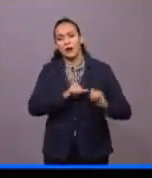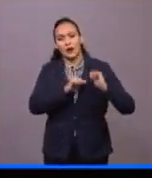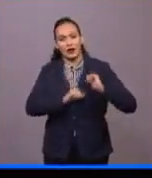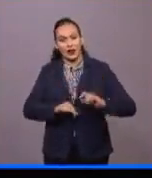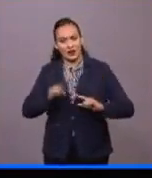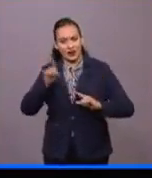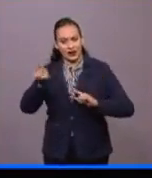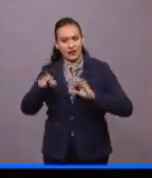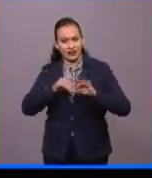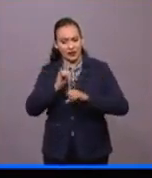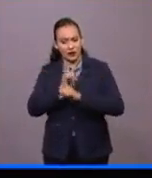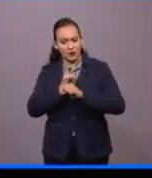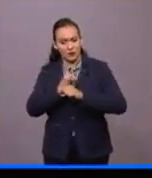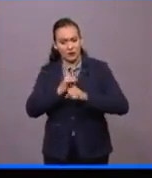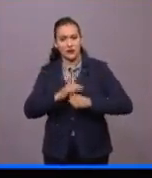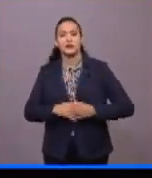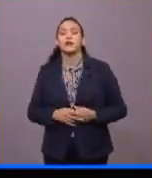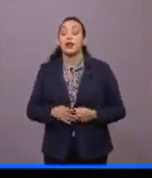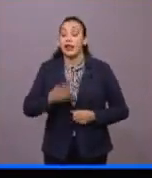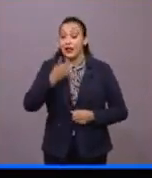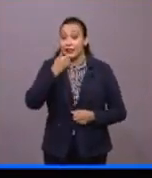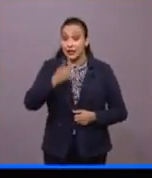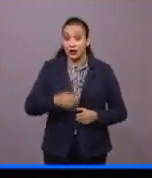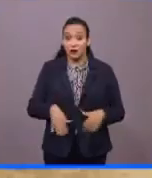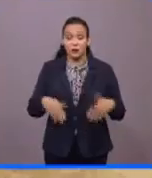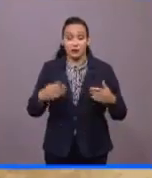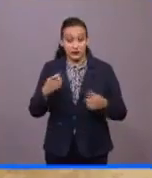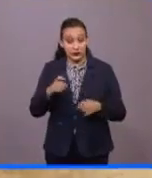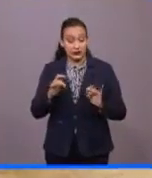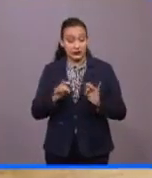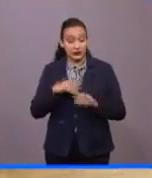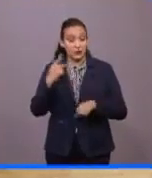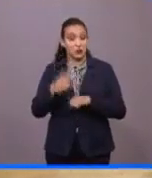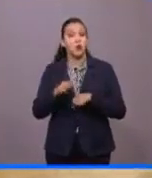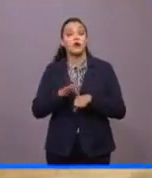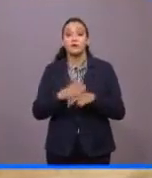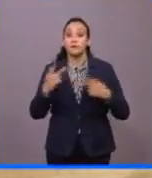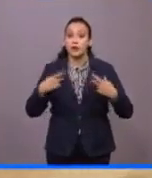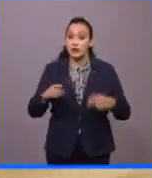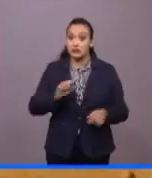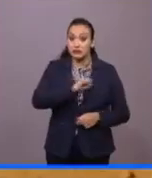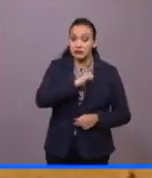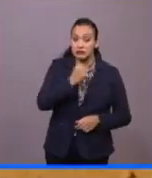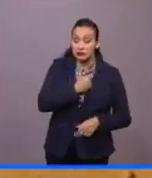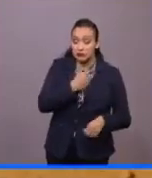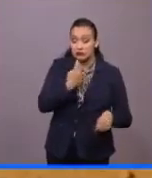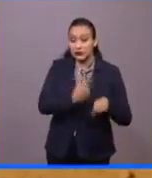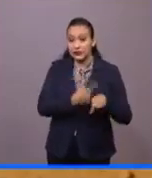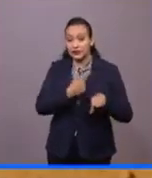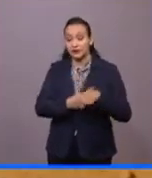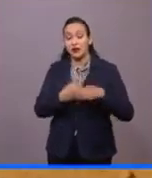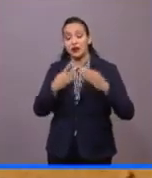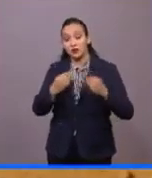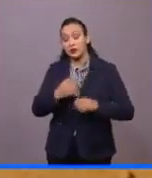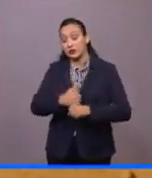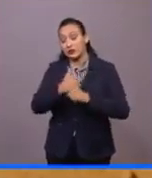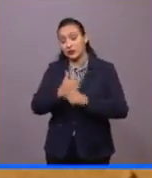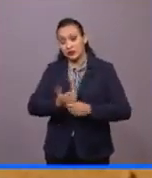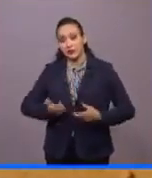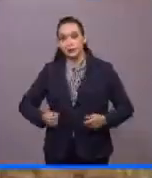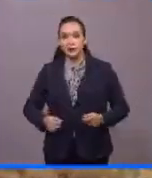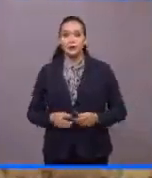Nacional de Salud Pública, indicó que esto pone en riesgo el derecho a la salud de la población en condiciones de